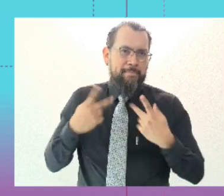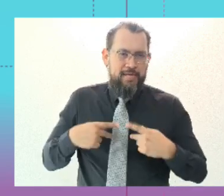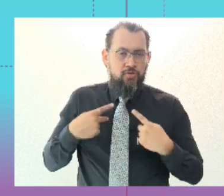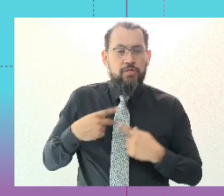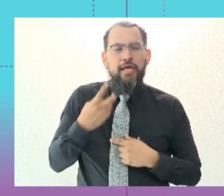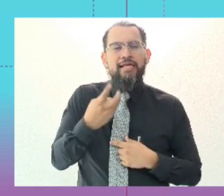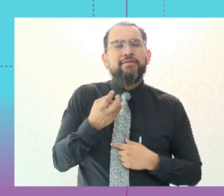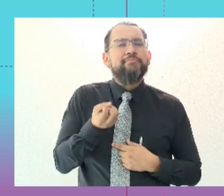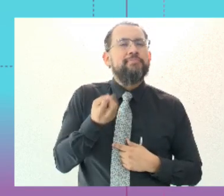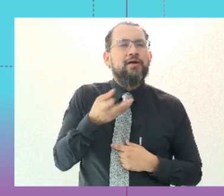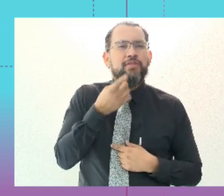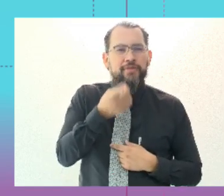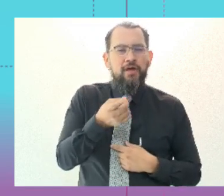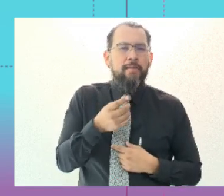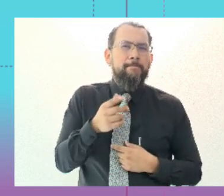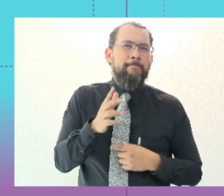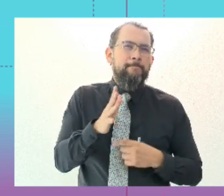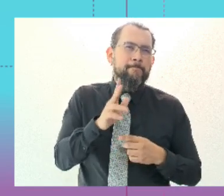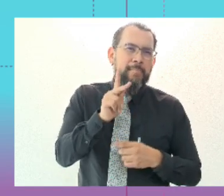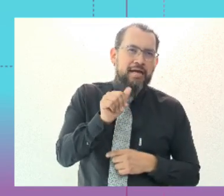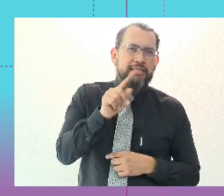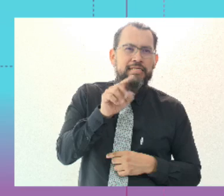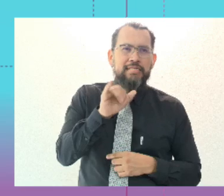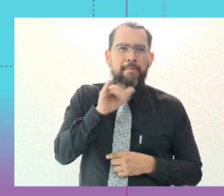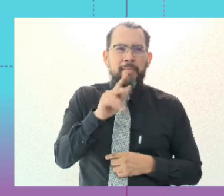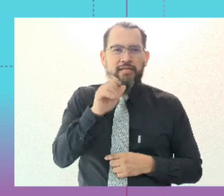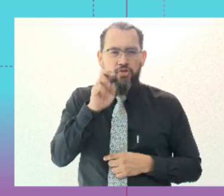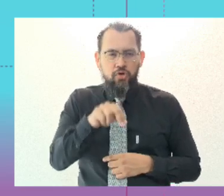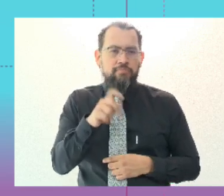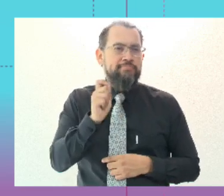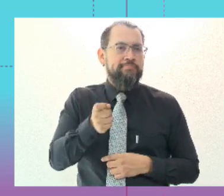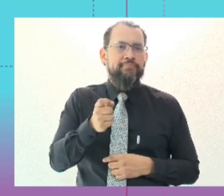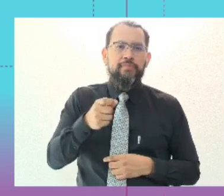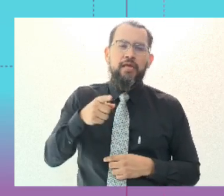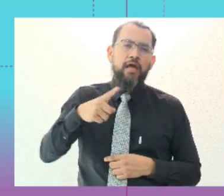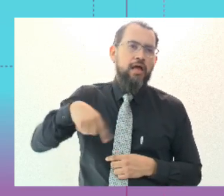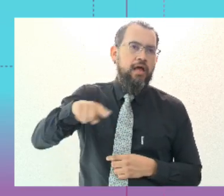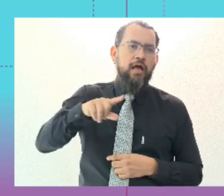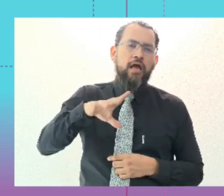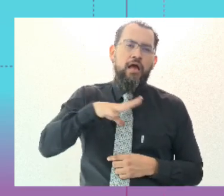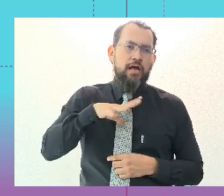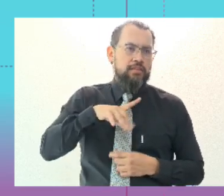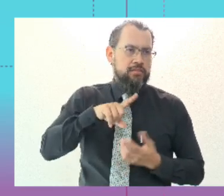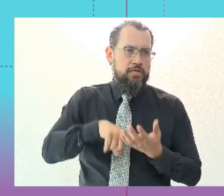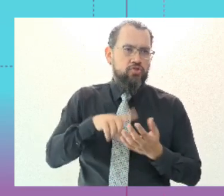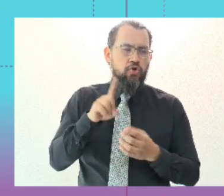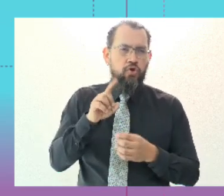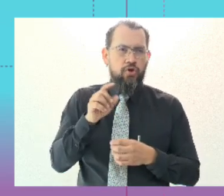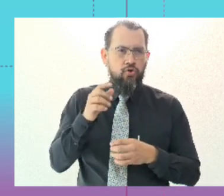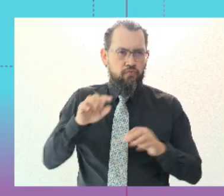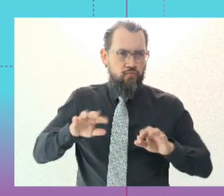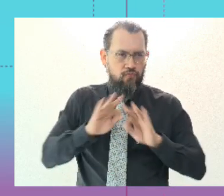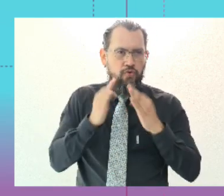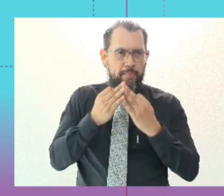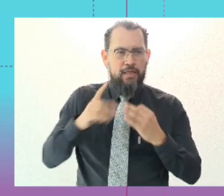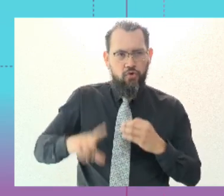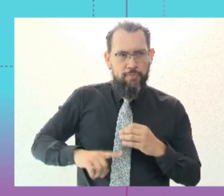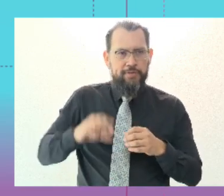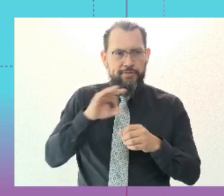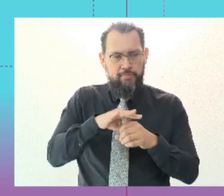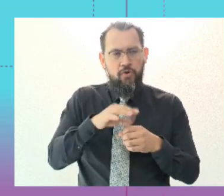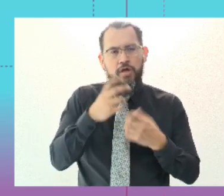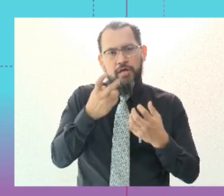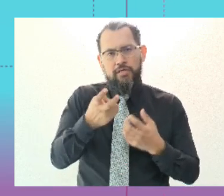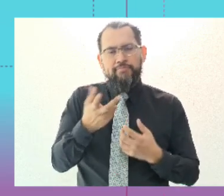es una forma moderna de entender la teoría de lo que es el principio de democracia constitucional y el ejercicio de la soberanía. Es